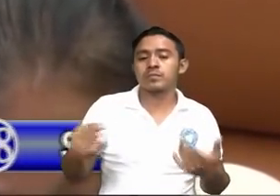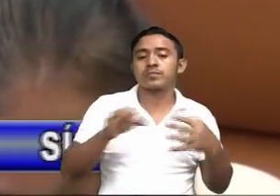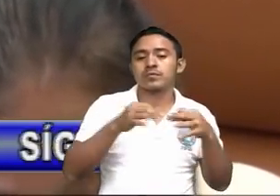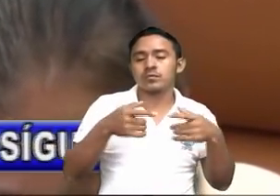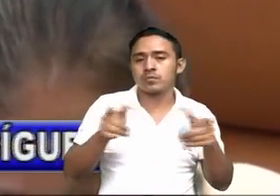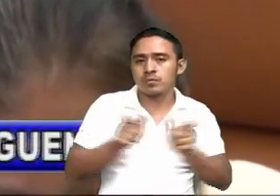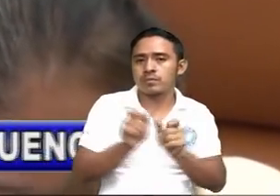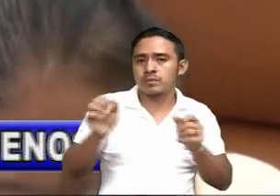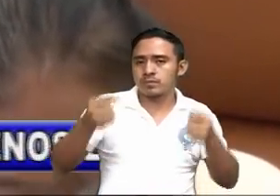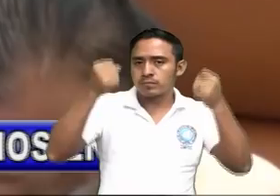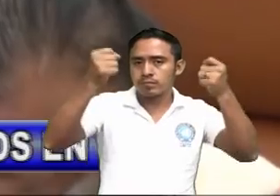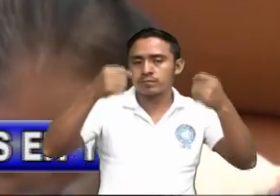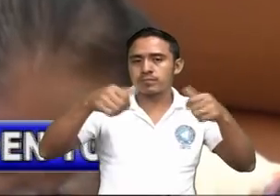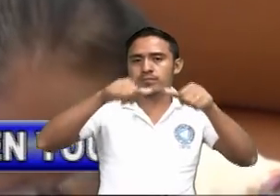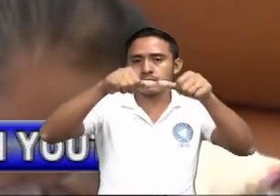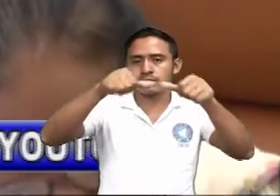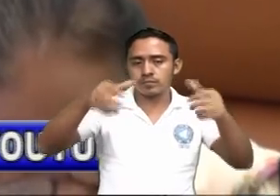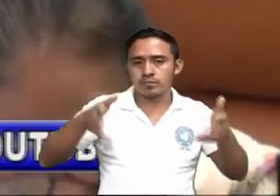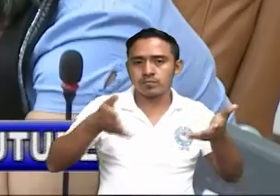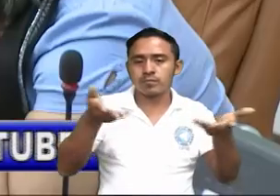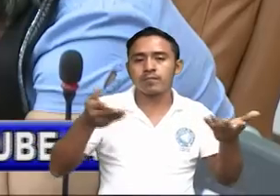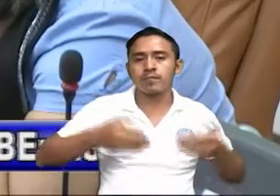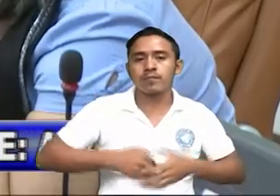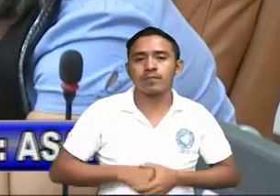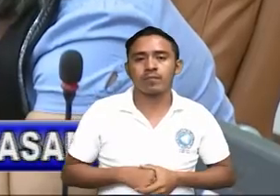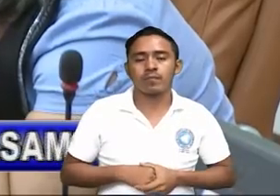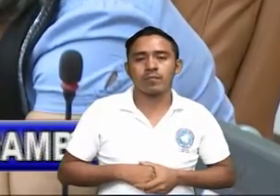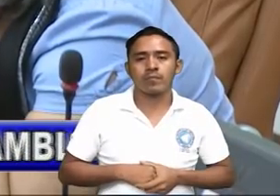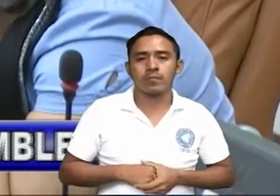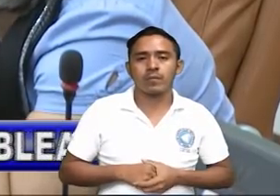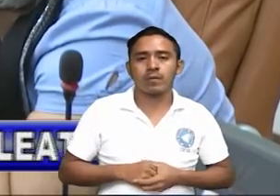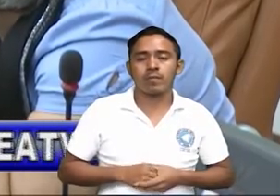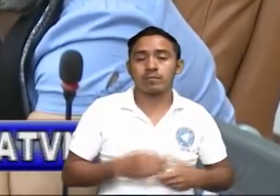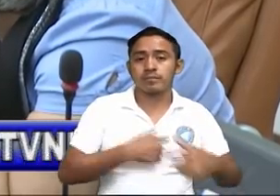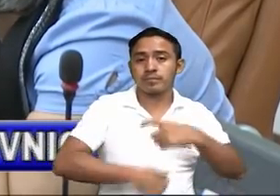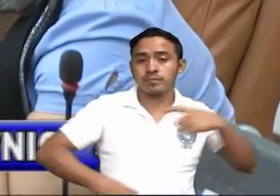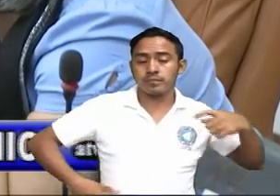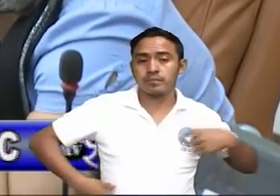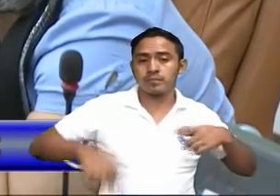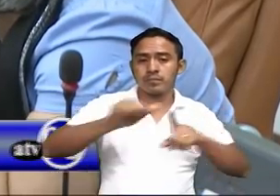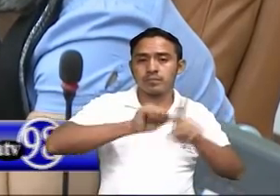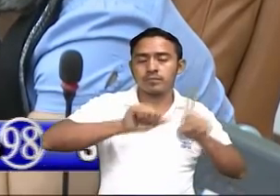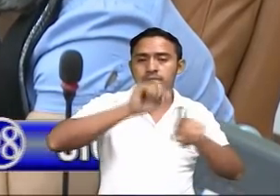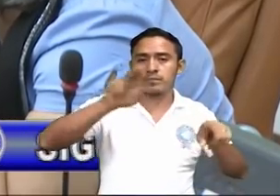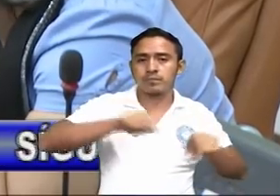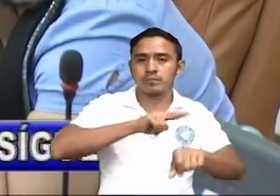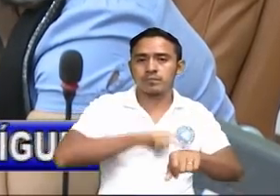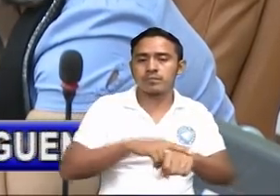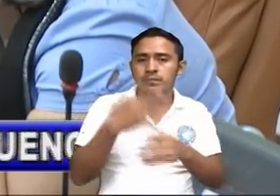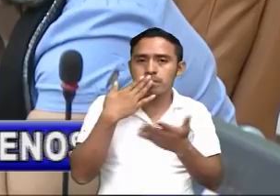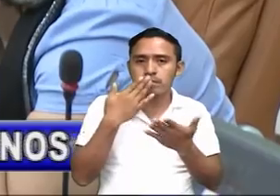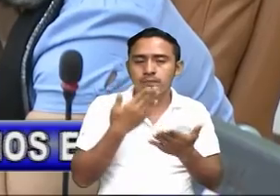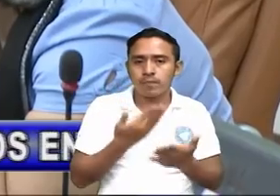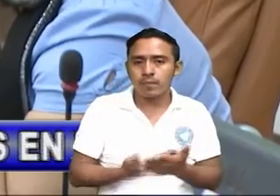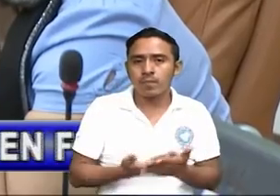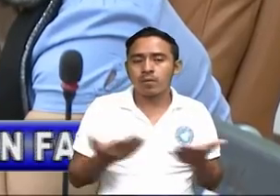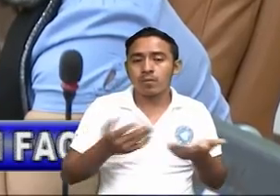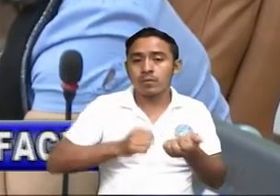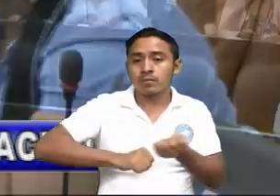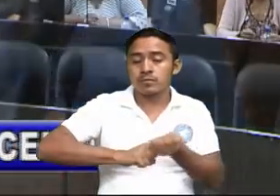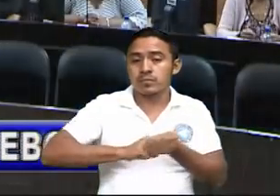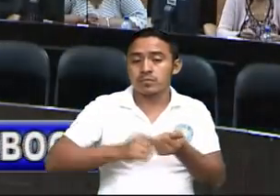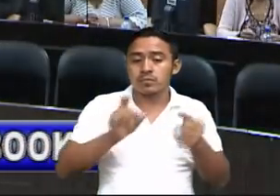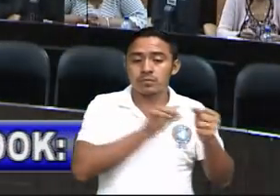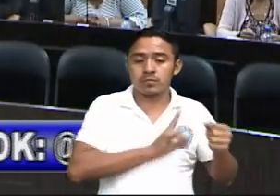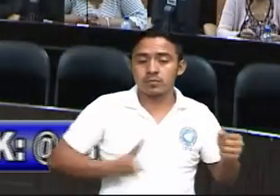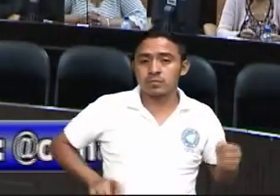en mayoría. Adelante, compañero. El presidente de la Asamblea Nacional agradeció el apoyo recibido por las